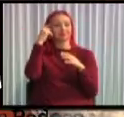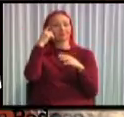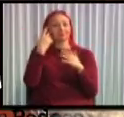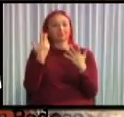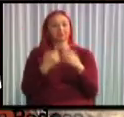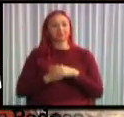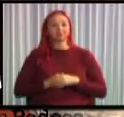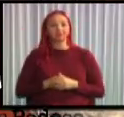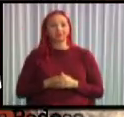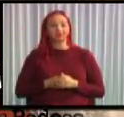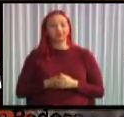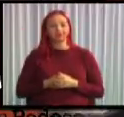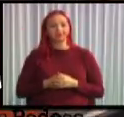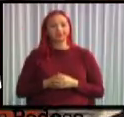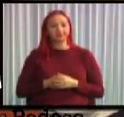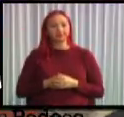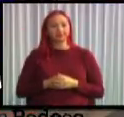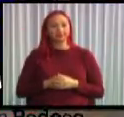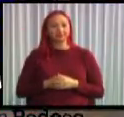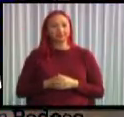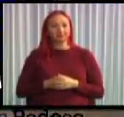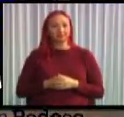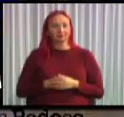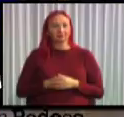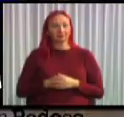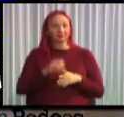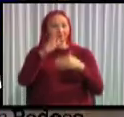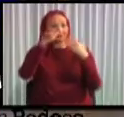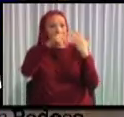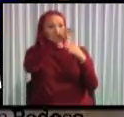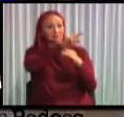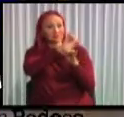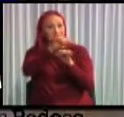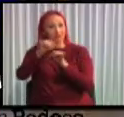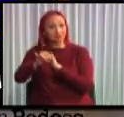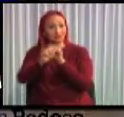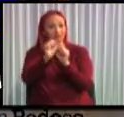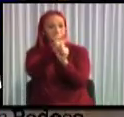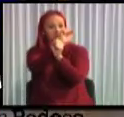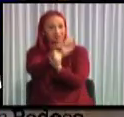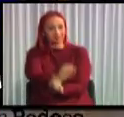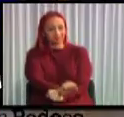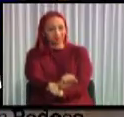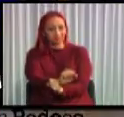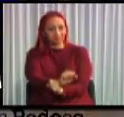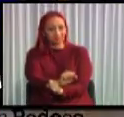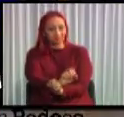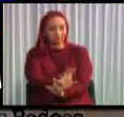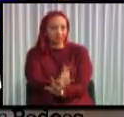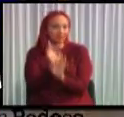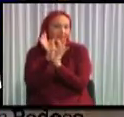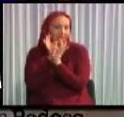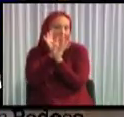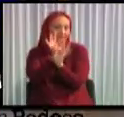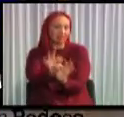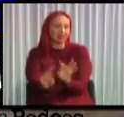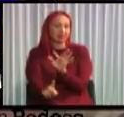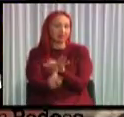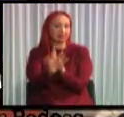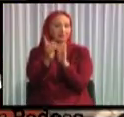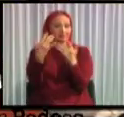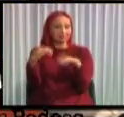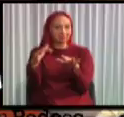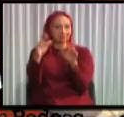pensadores, ¿verdad? Excelente. Todos estos juegos tradicionales dieron pie a